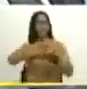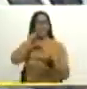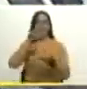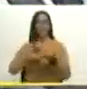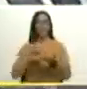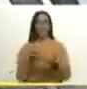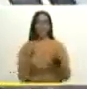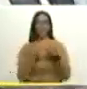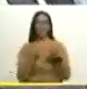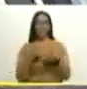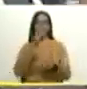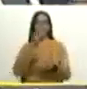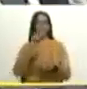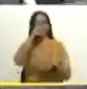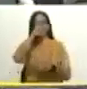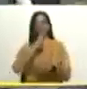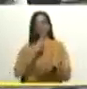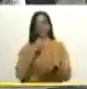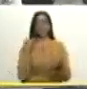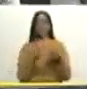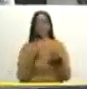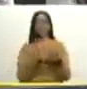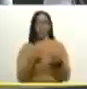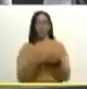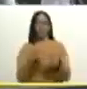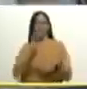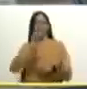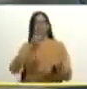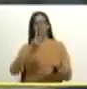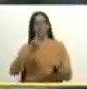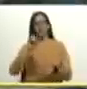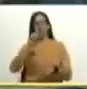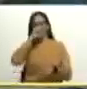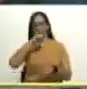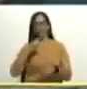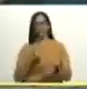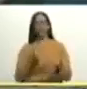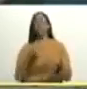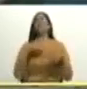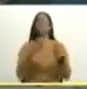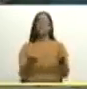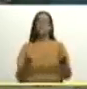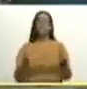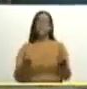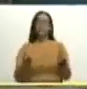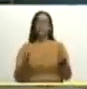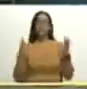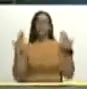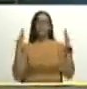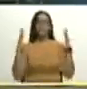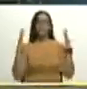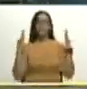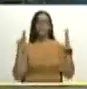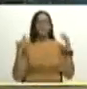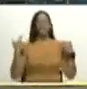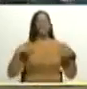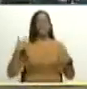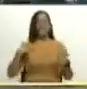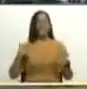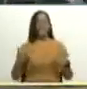los últimos 20 años, en las últimas dos décadas. Un logro que tiene que motivarnos